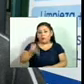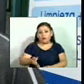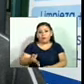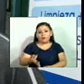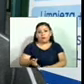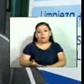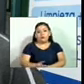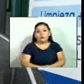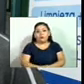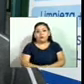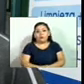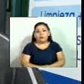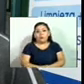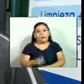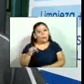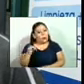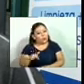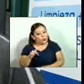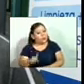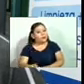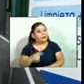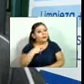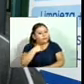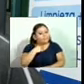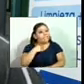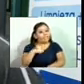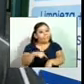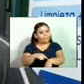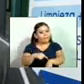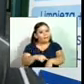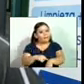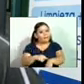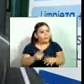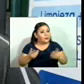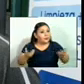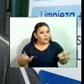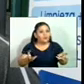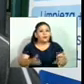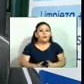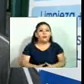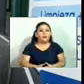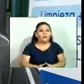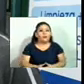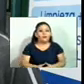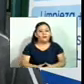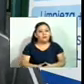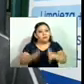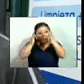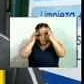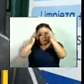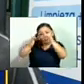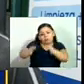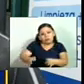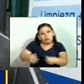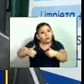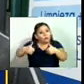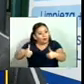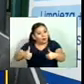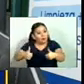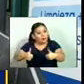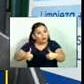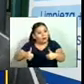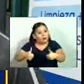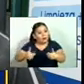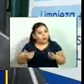pasando un momento crítico y son buenas las medidas, pero que las tomen